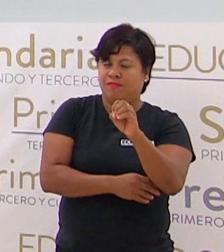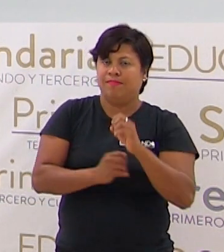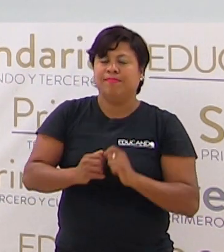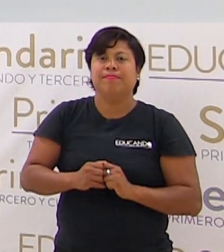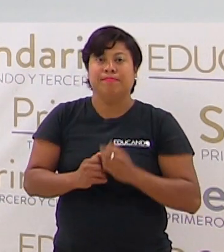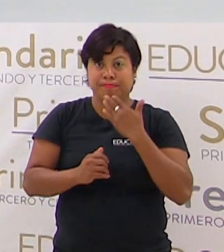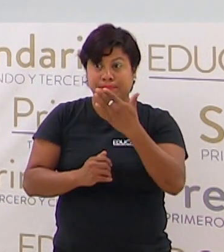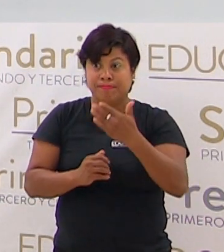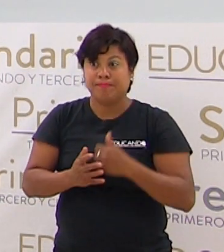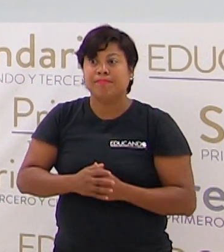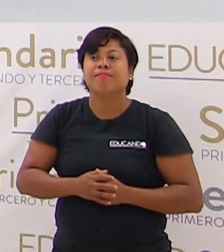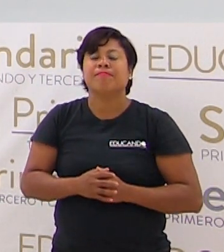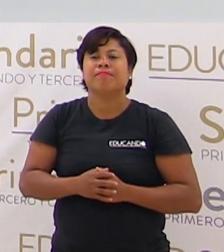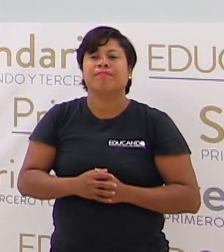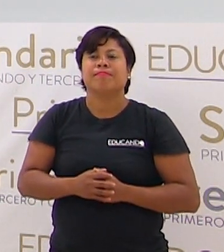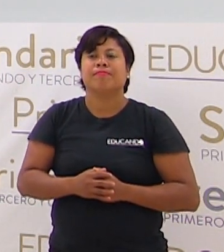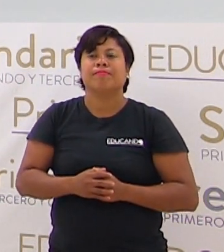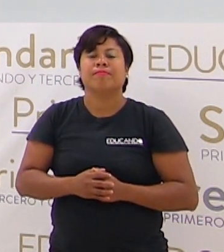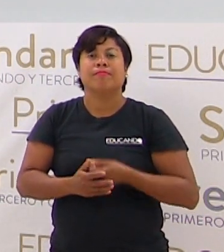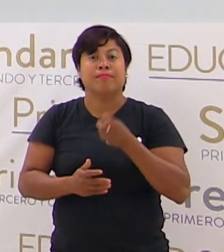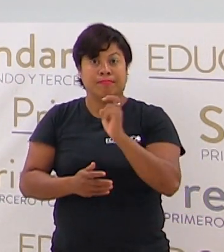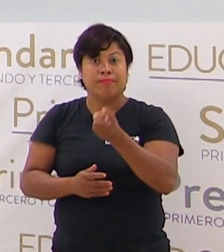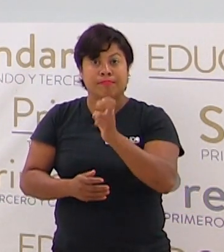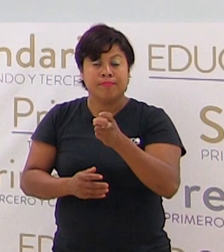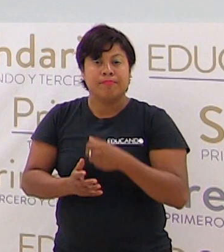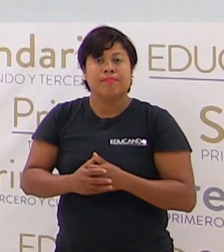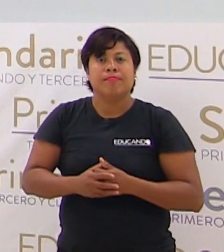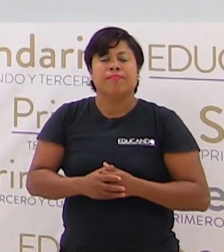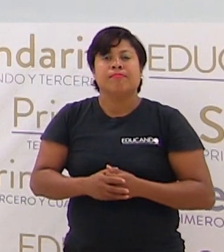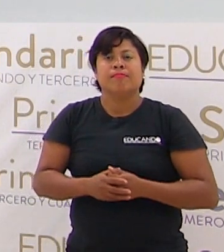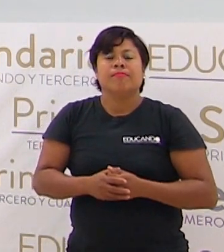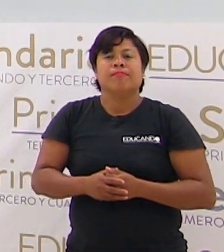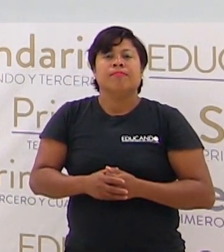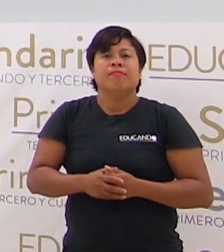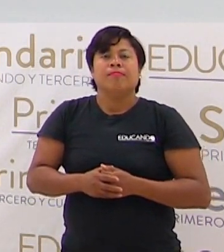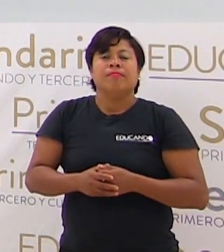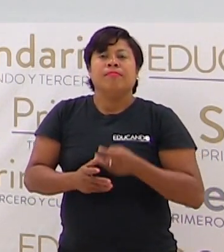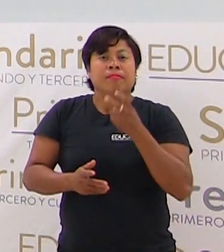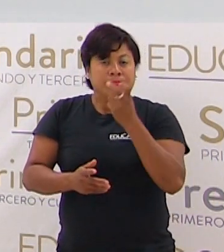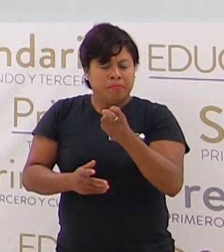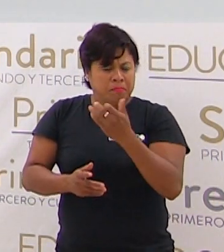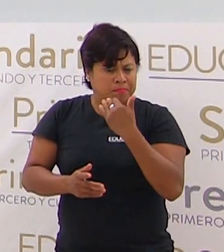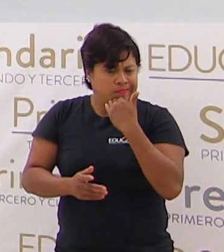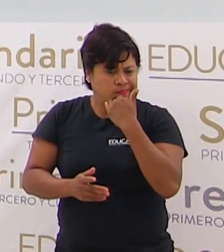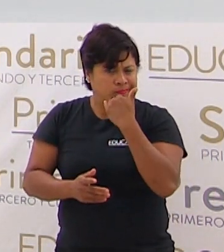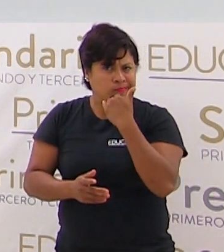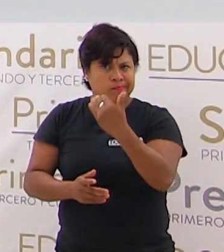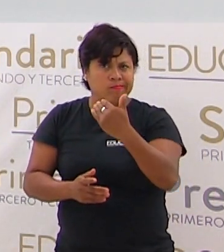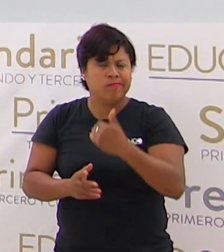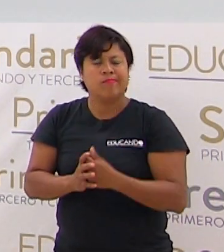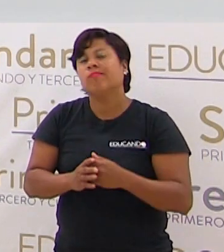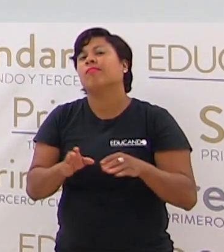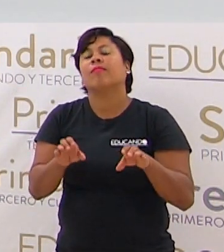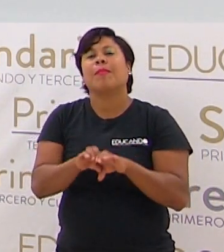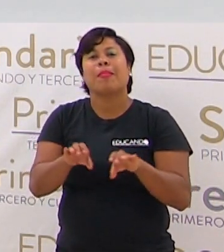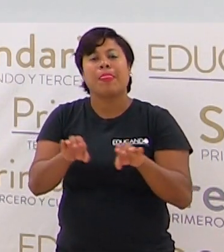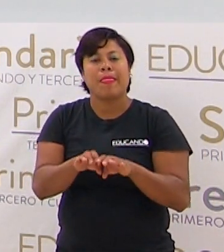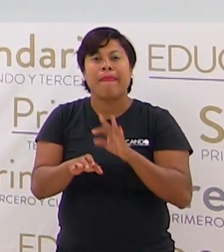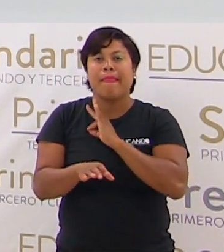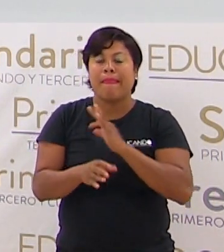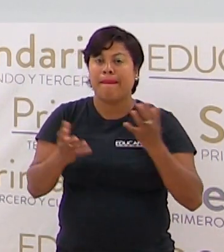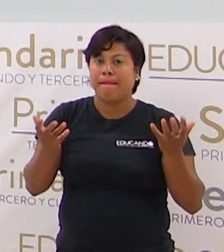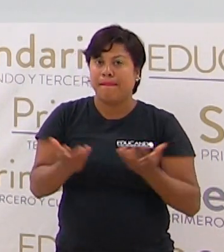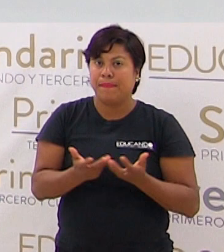copretérito. ¿Bien? Y esto va a definir muy bien cómo